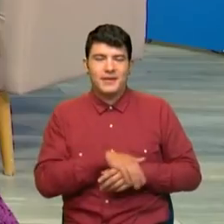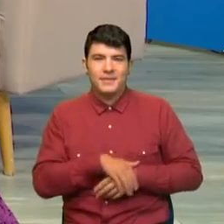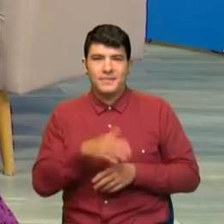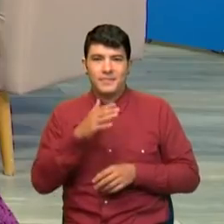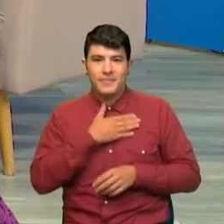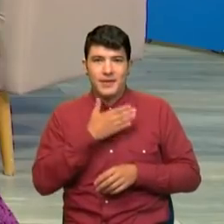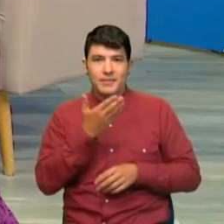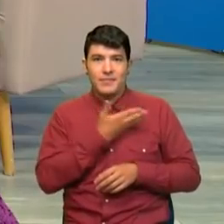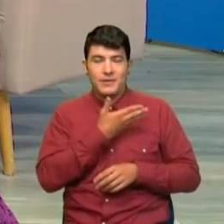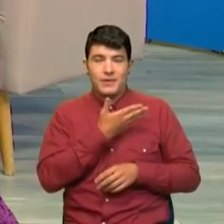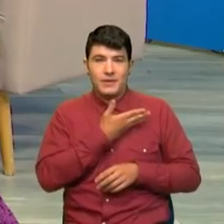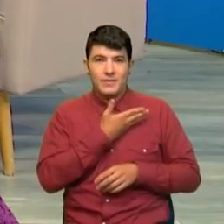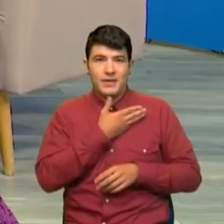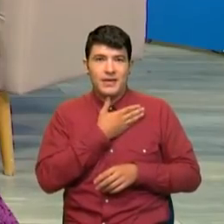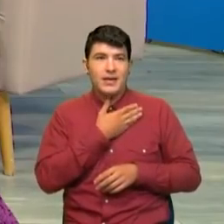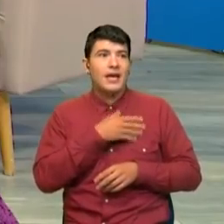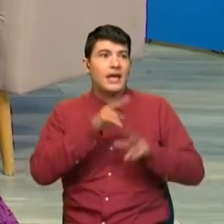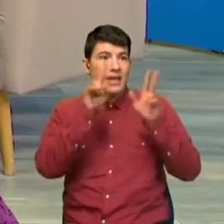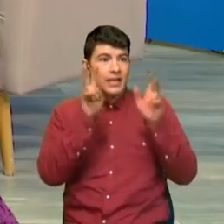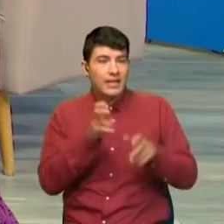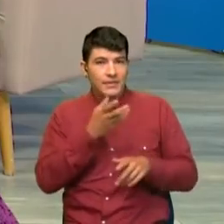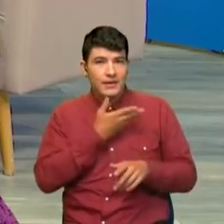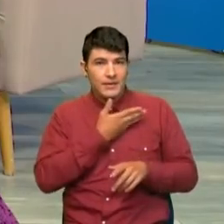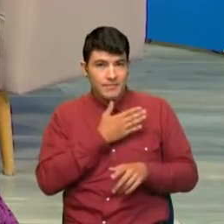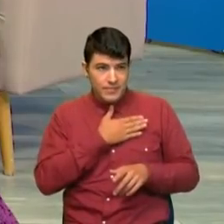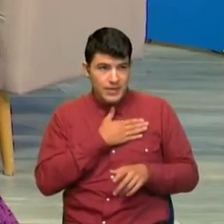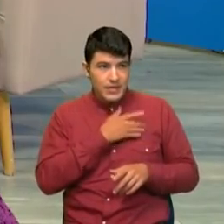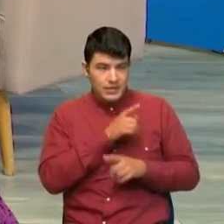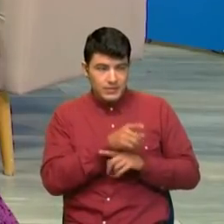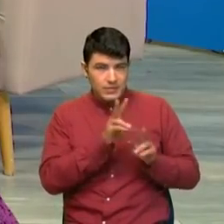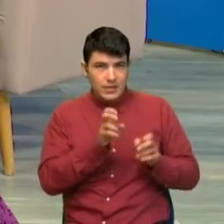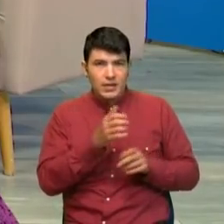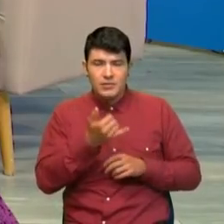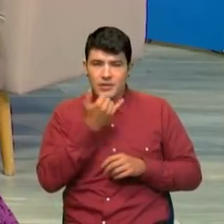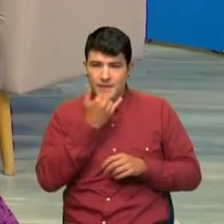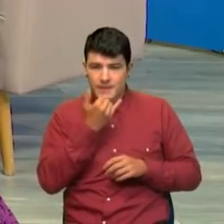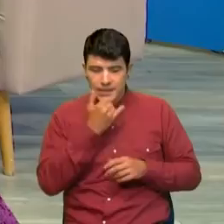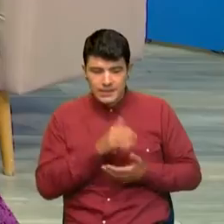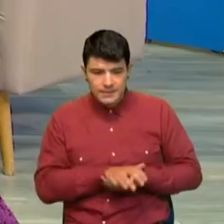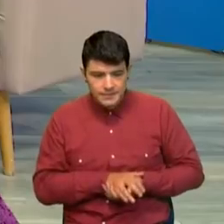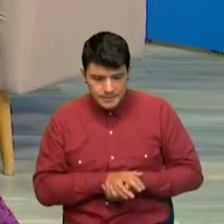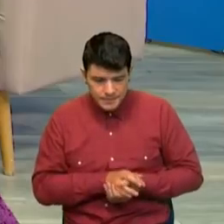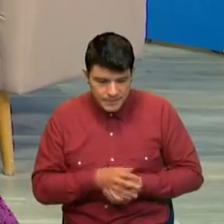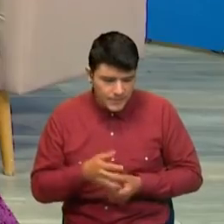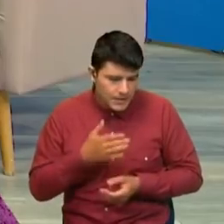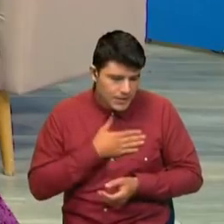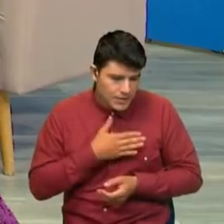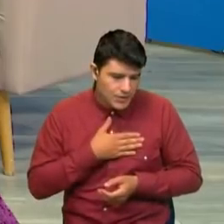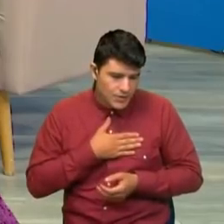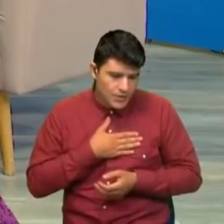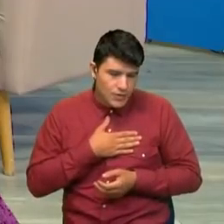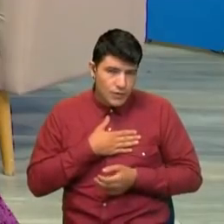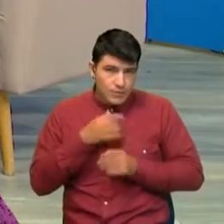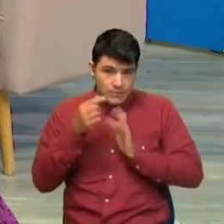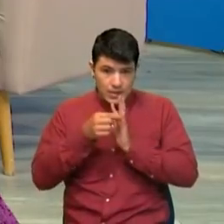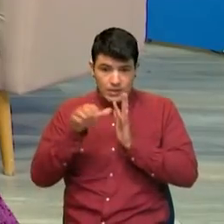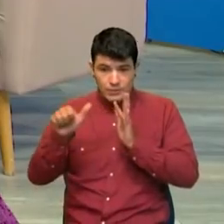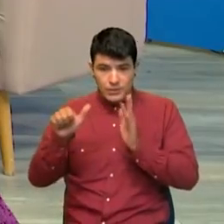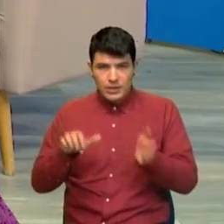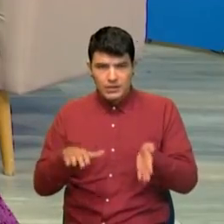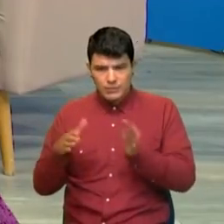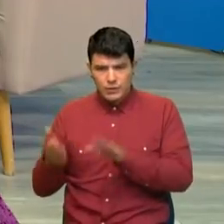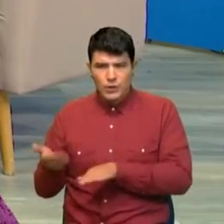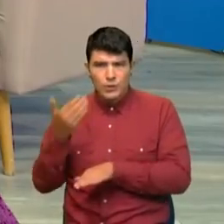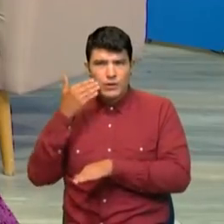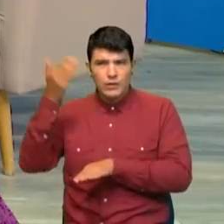problema, el asunto mío es el siguiente. Resulta que yo enviudé hace 36 años,